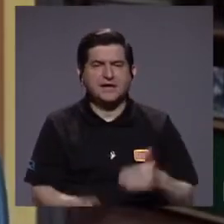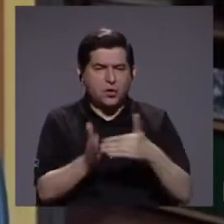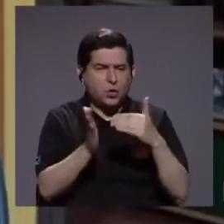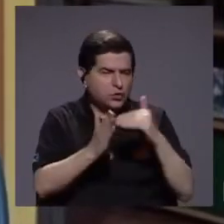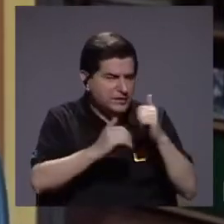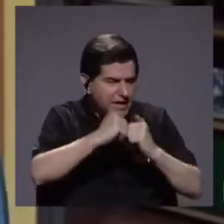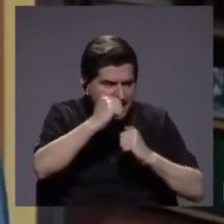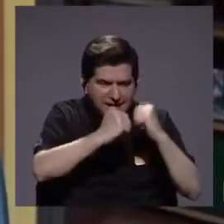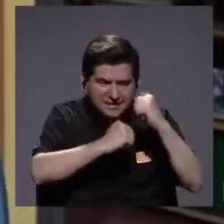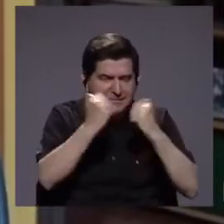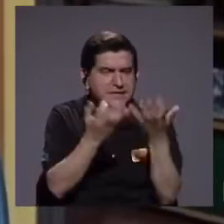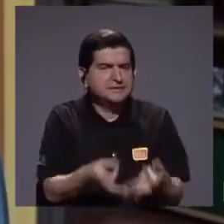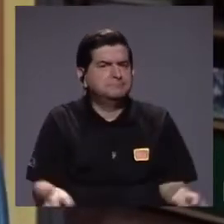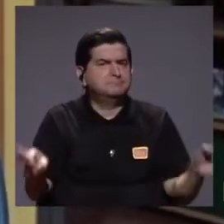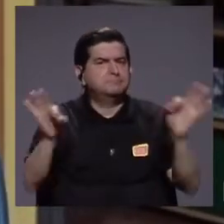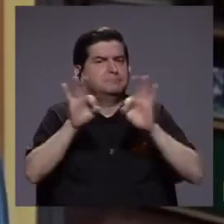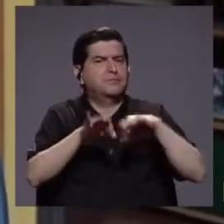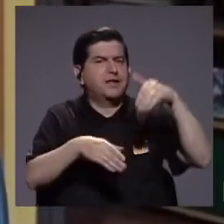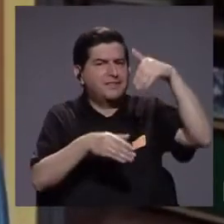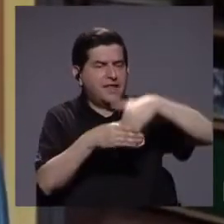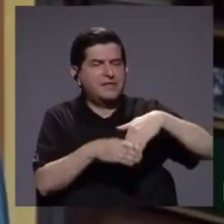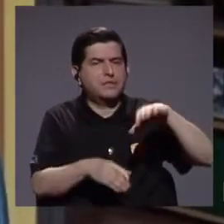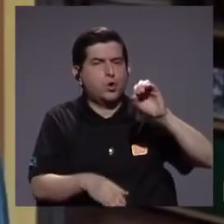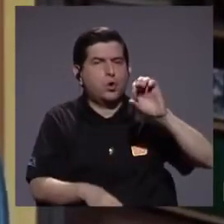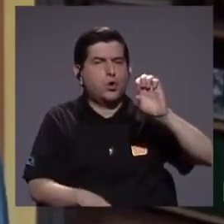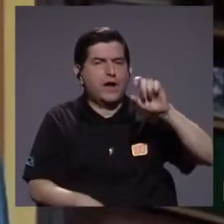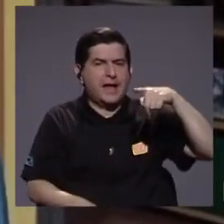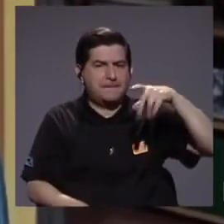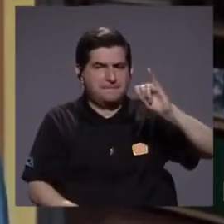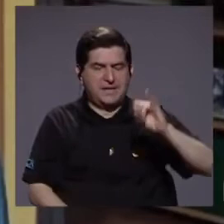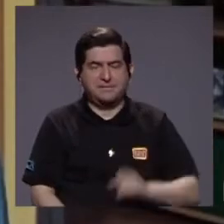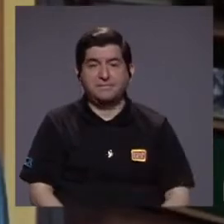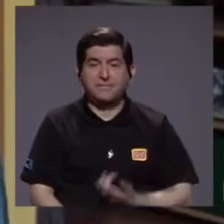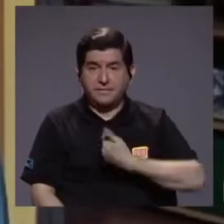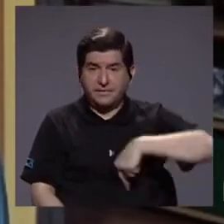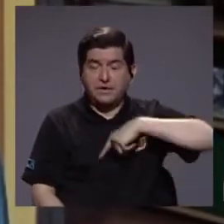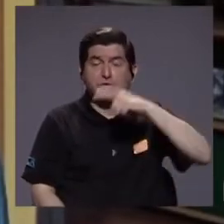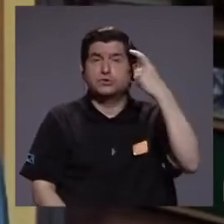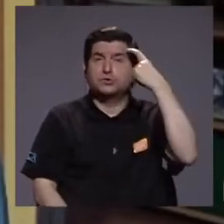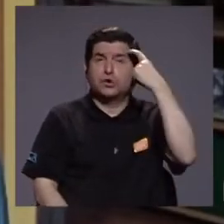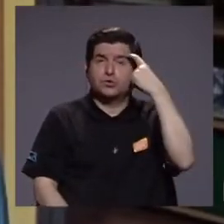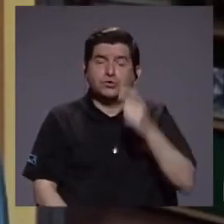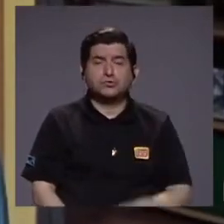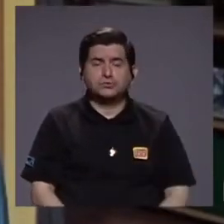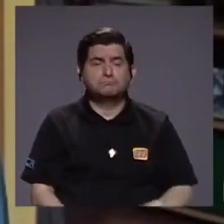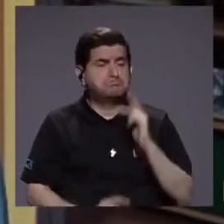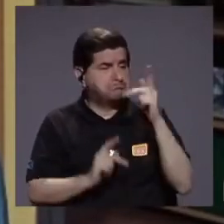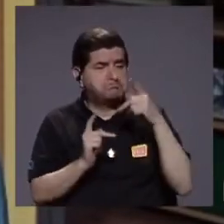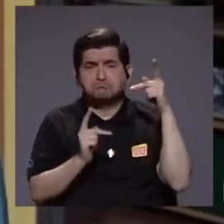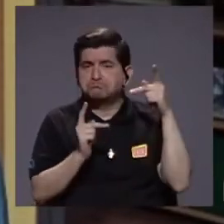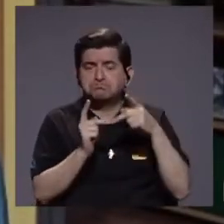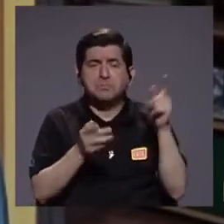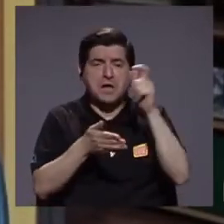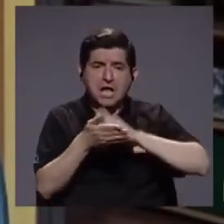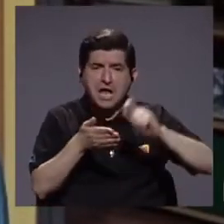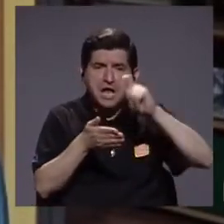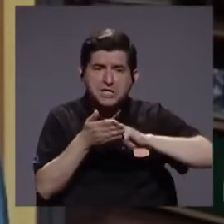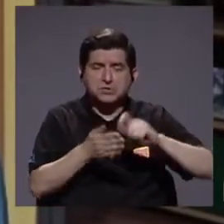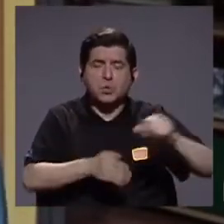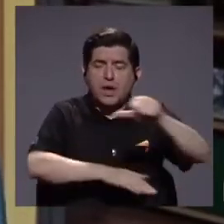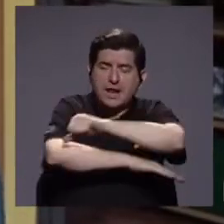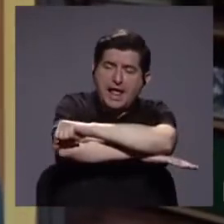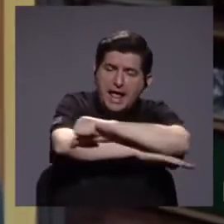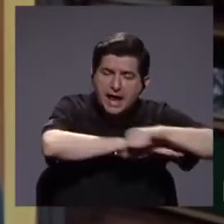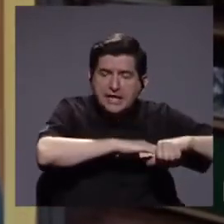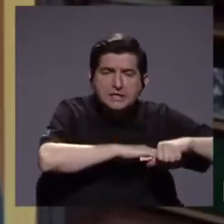reestructura importante en la OEPI. A nosotros se nos ha ocurrido que perfectamente la Escuela de